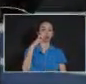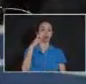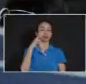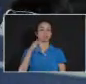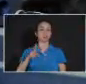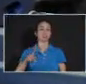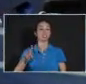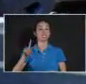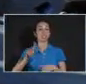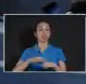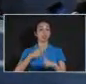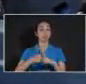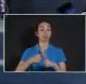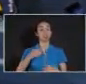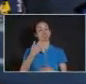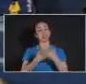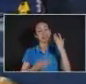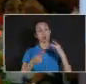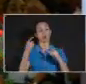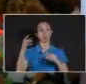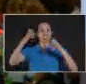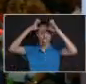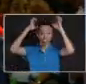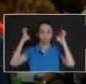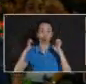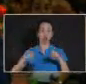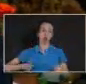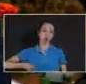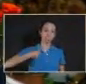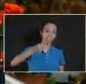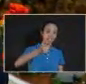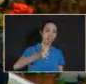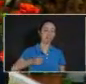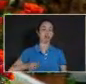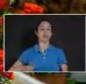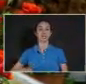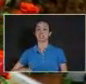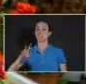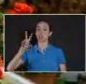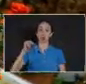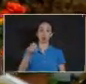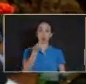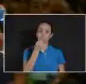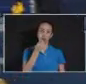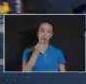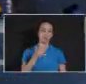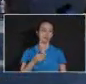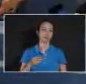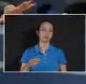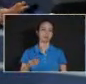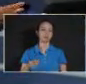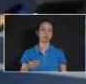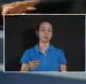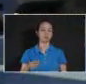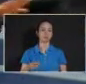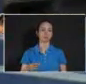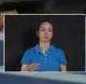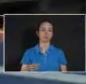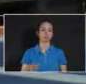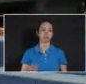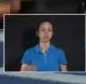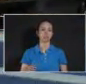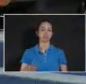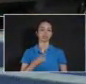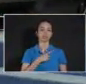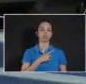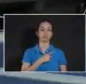león en el camino lo ataca, lo mata y no se lo come ni a él ni a su montura, sino que solo cuida de que nadie